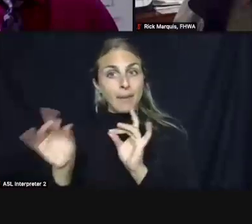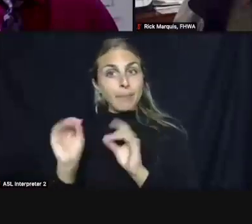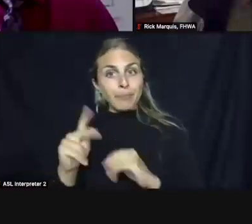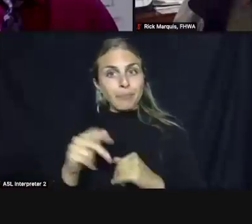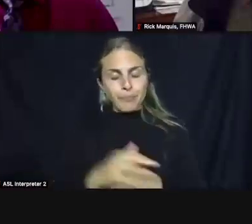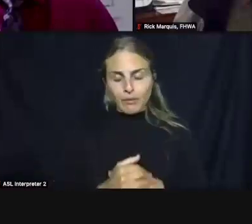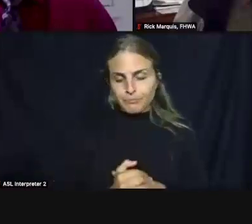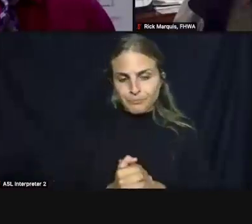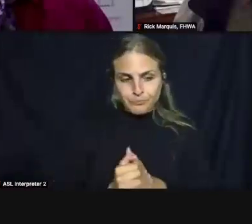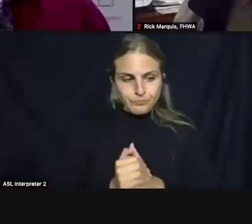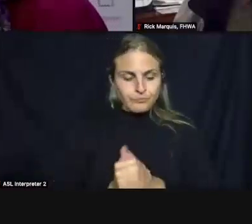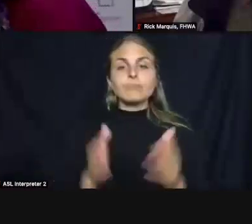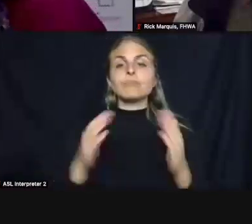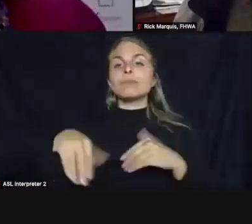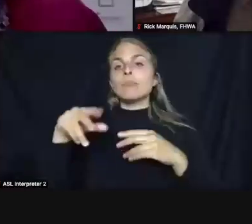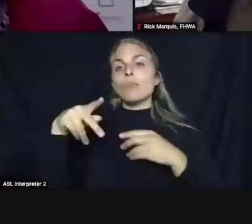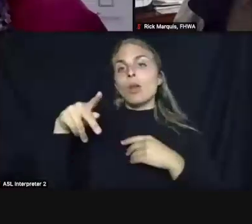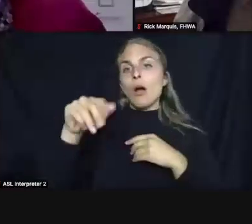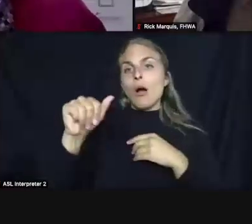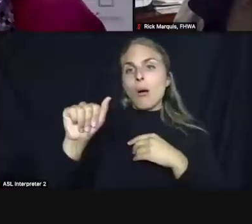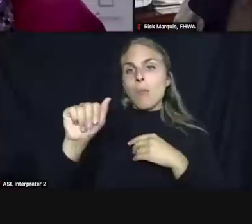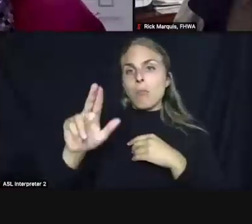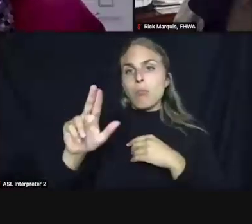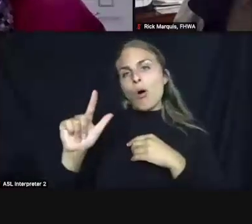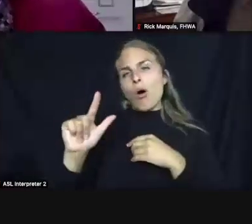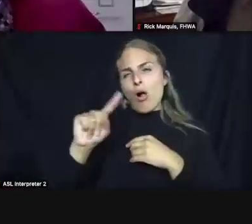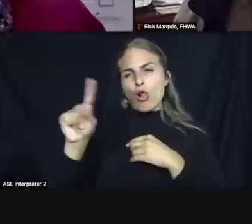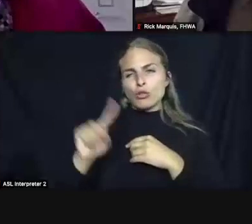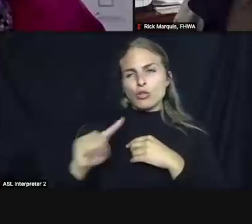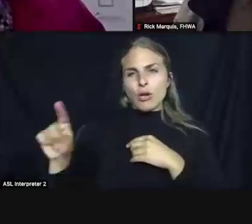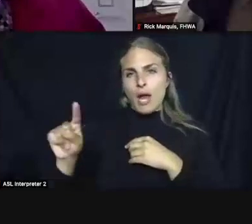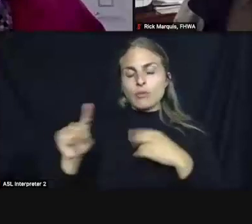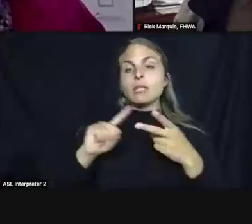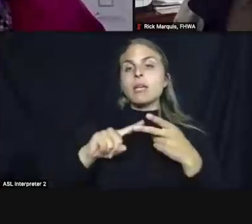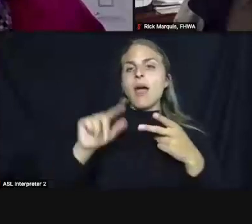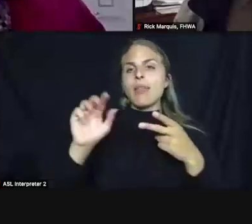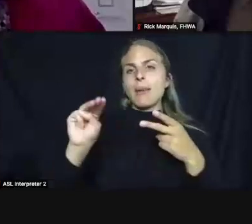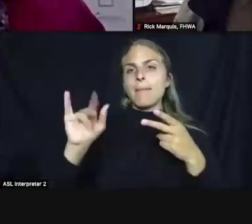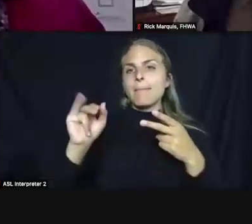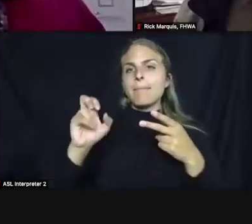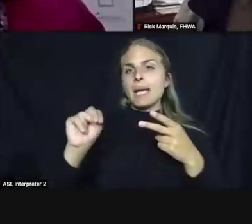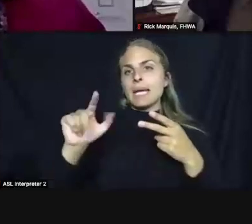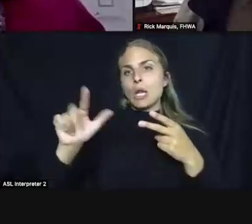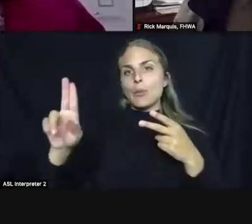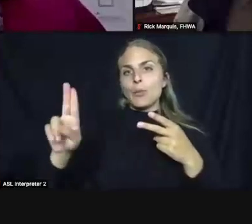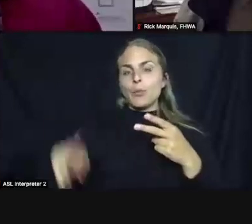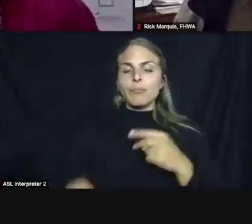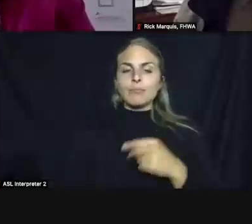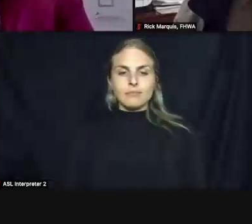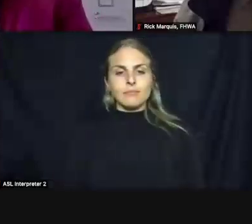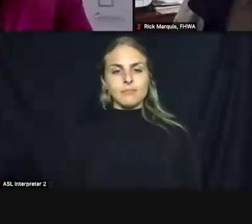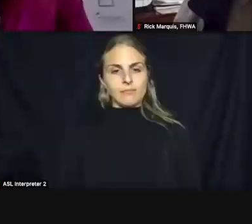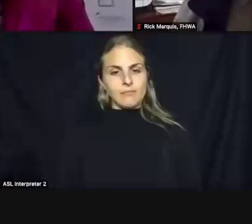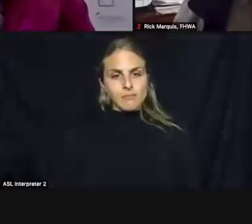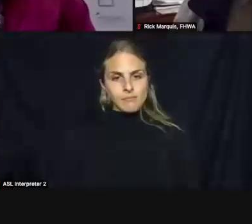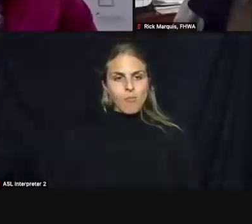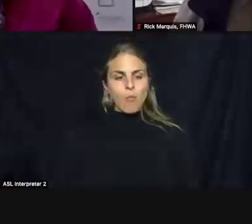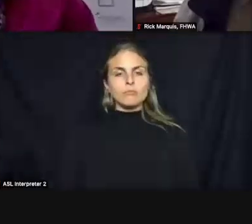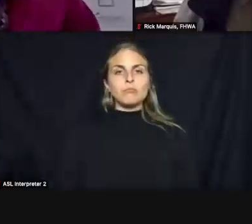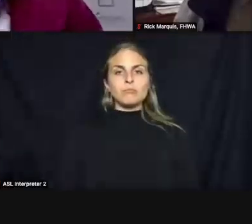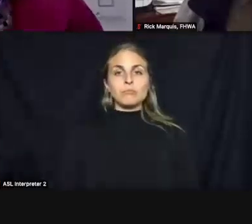declaración final de impacto ambiental. Ahora tenemos a Paul Zarkowski.